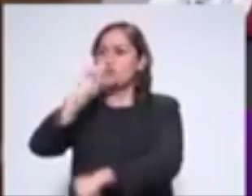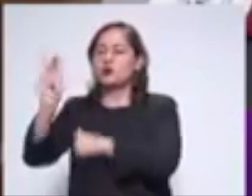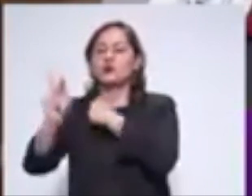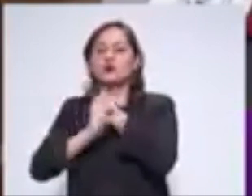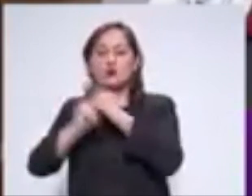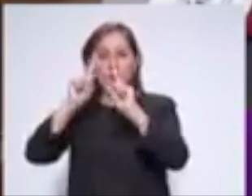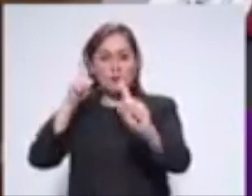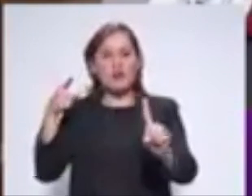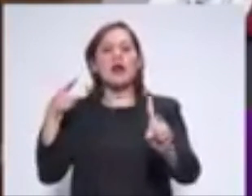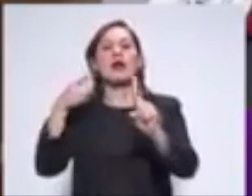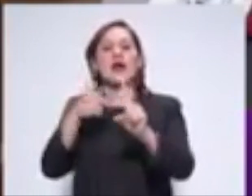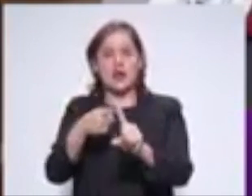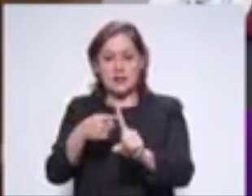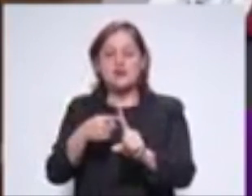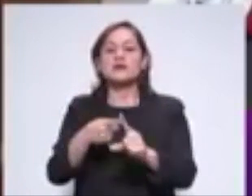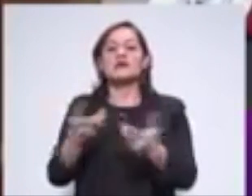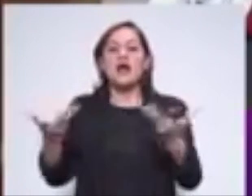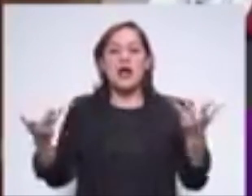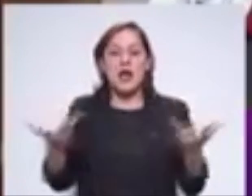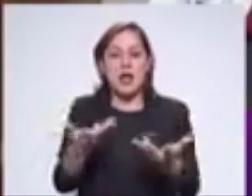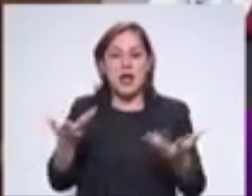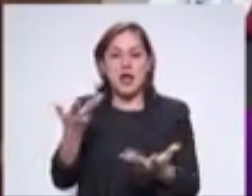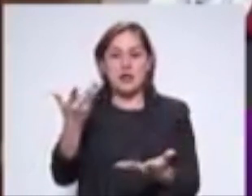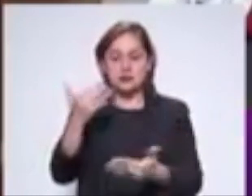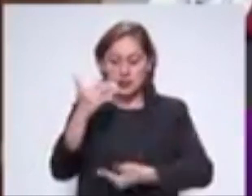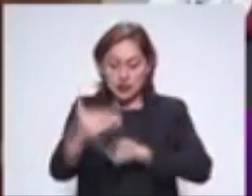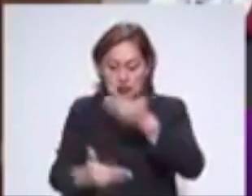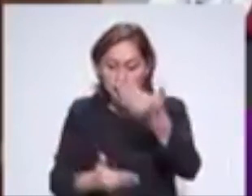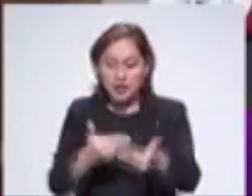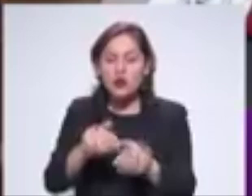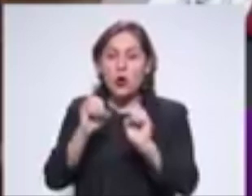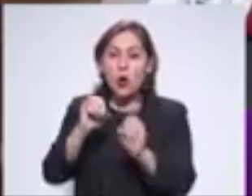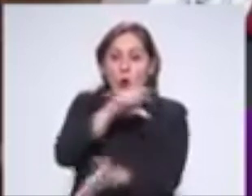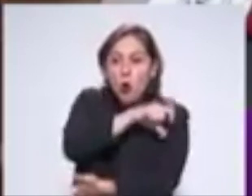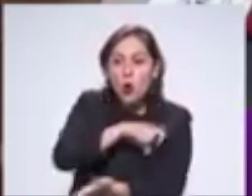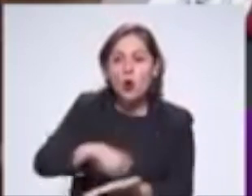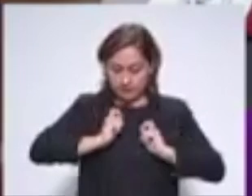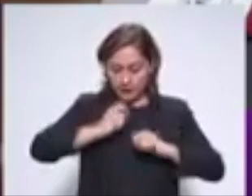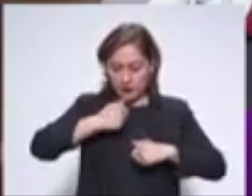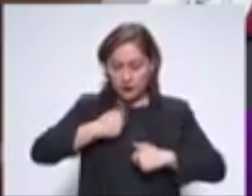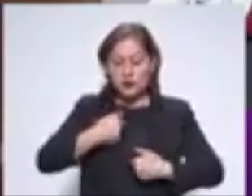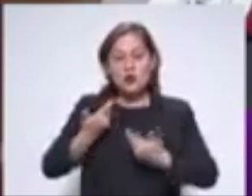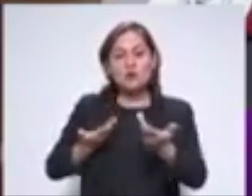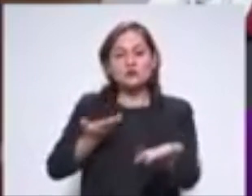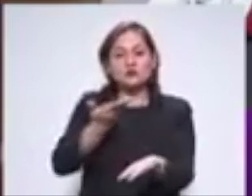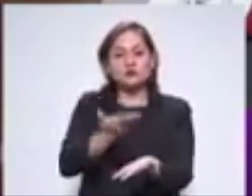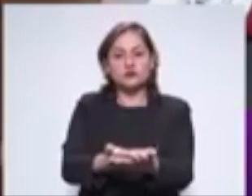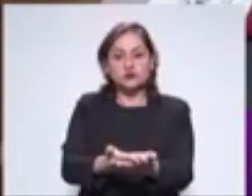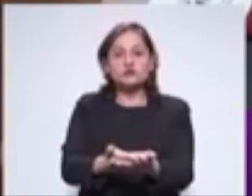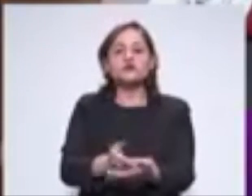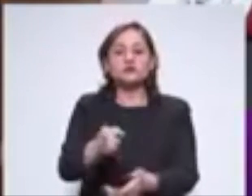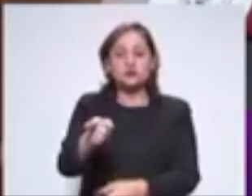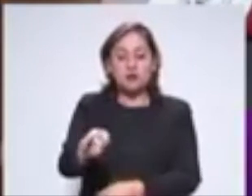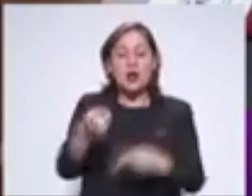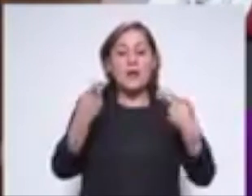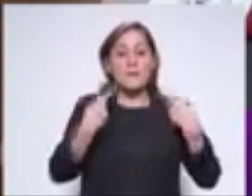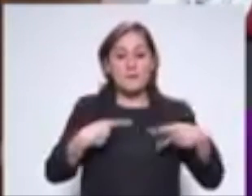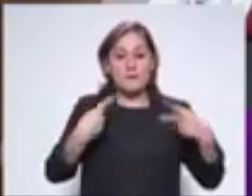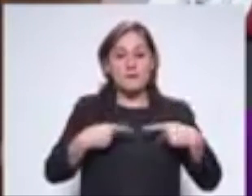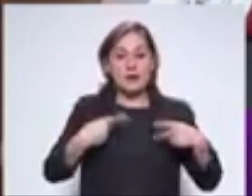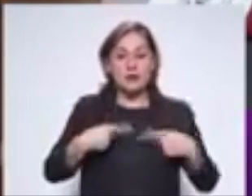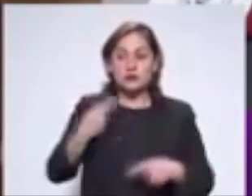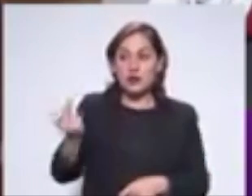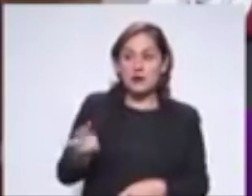producción, desarrollo y o adquisición de vacunas contra el virus SARS-CoV-2. El agravio ha hecho valer por el recurrente